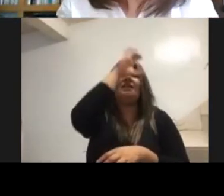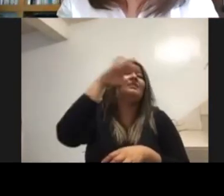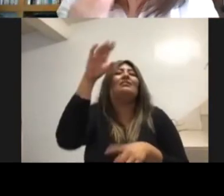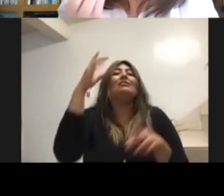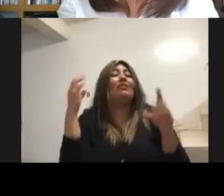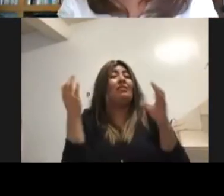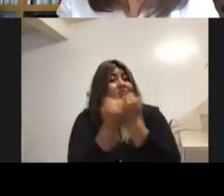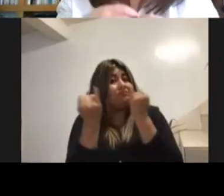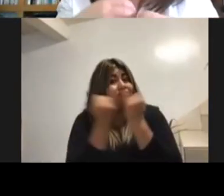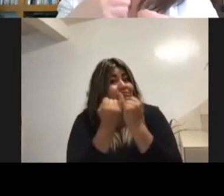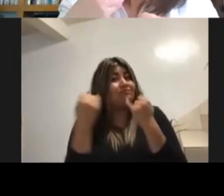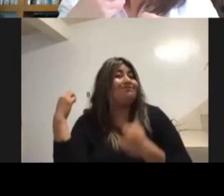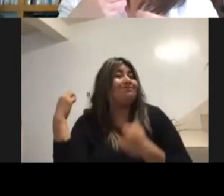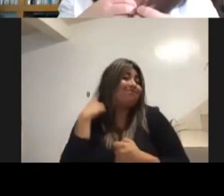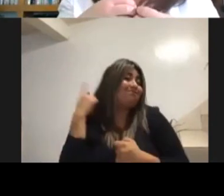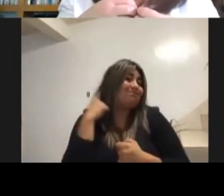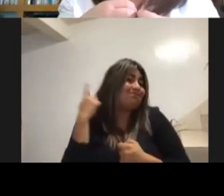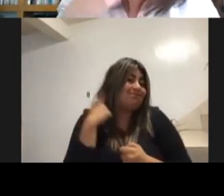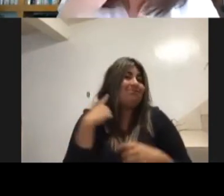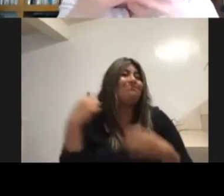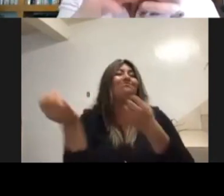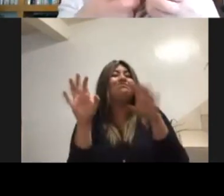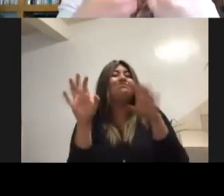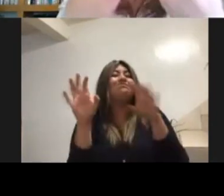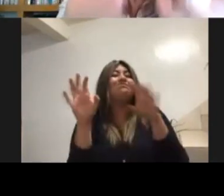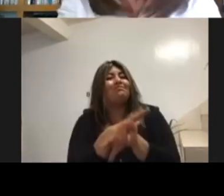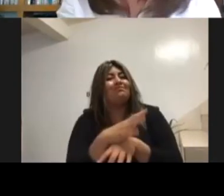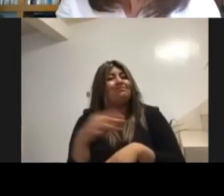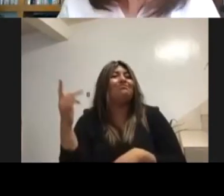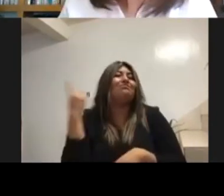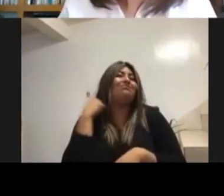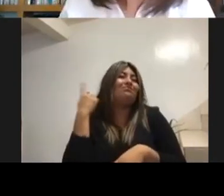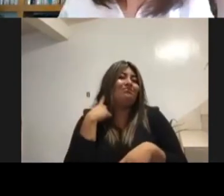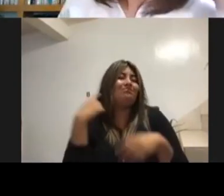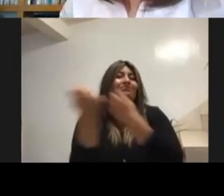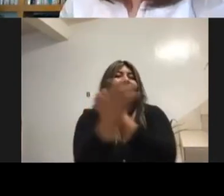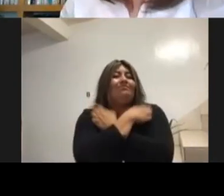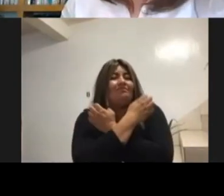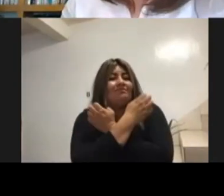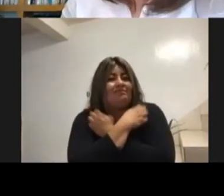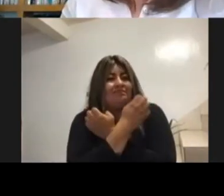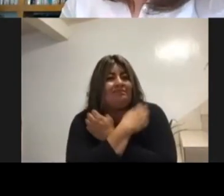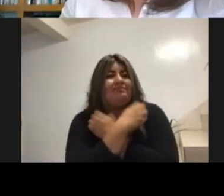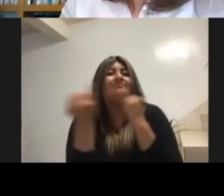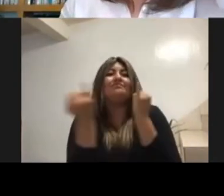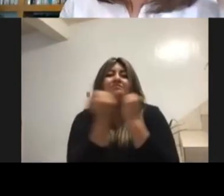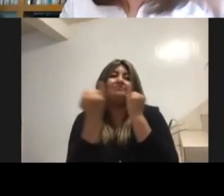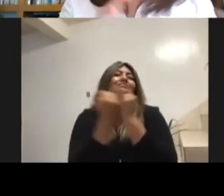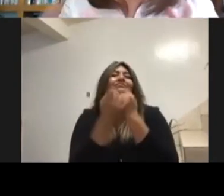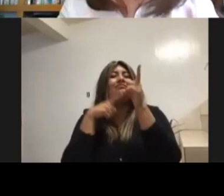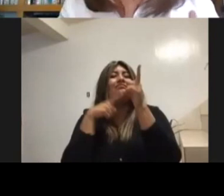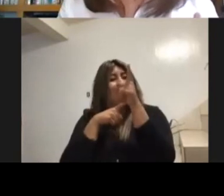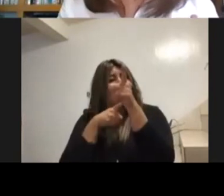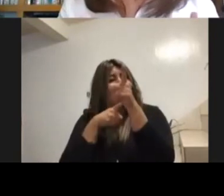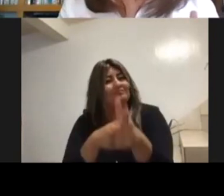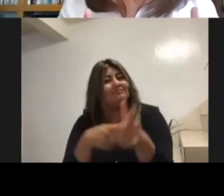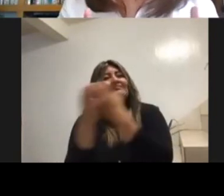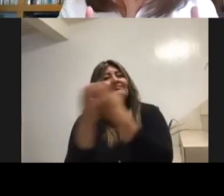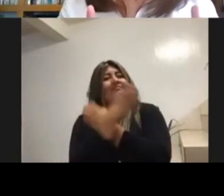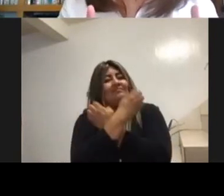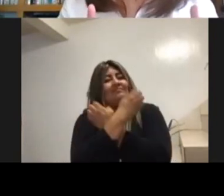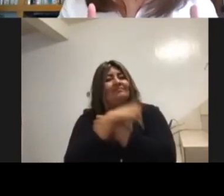¿no?, educativas y de financiamiento de la educación. Entonces, yo diría que